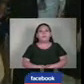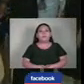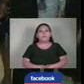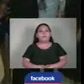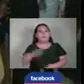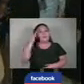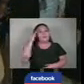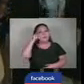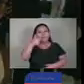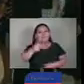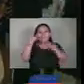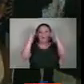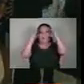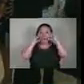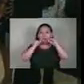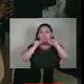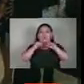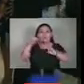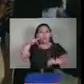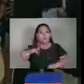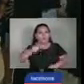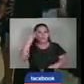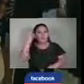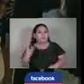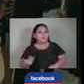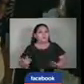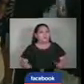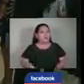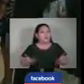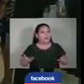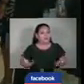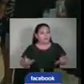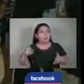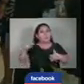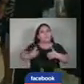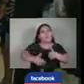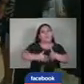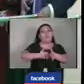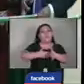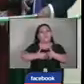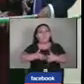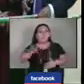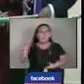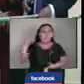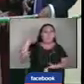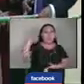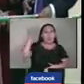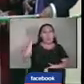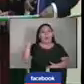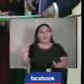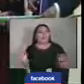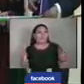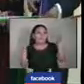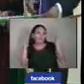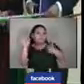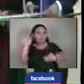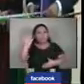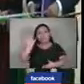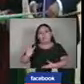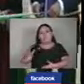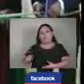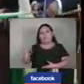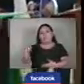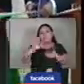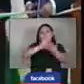Hola, muy buenas noches. Efectivamente, este día se ha realizado la inauguración de la Exposición Artística Fusión Cultural, que es un